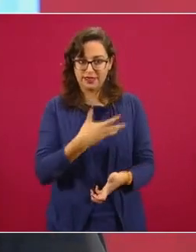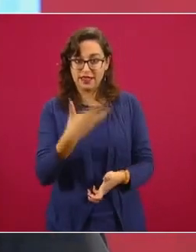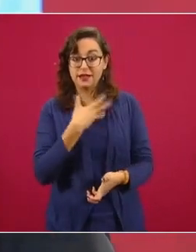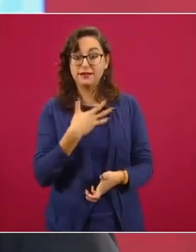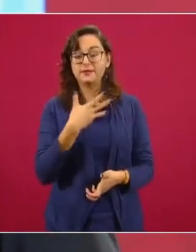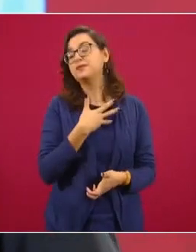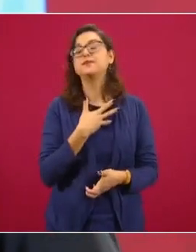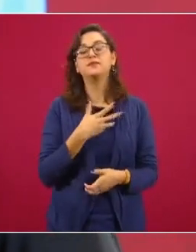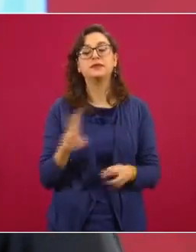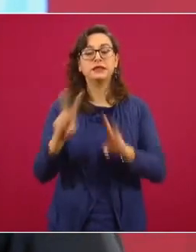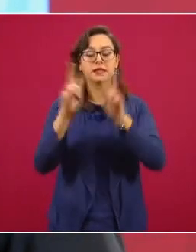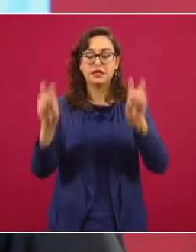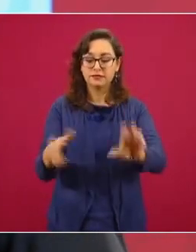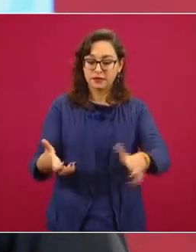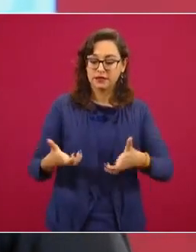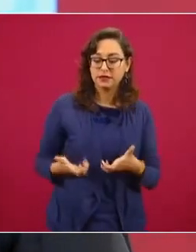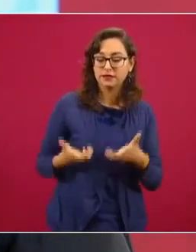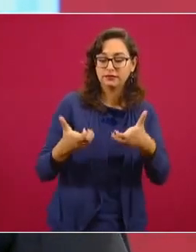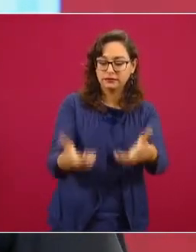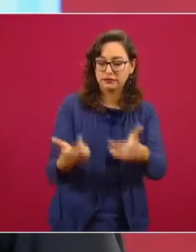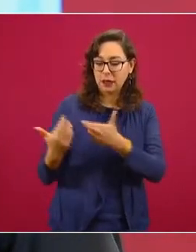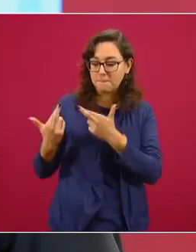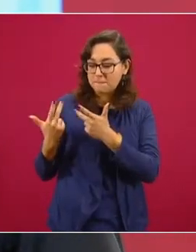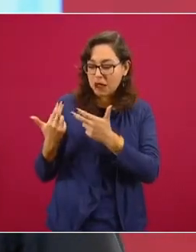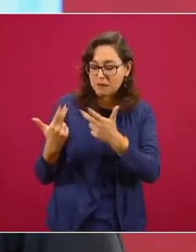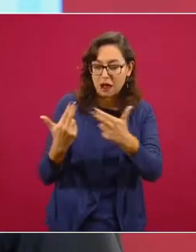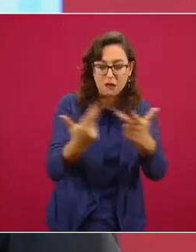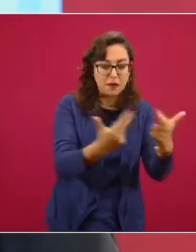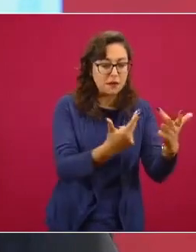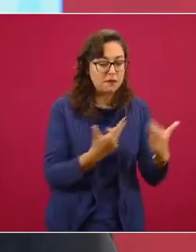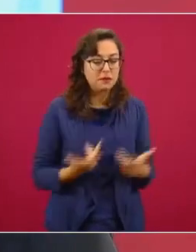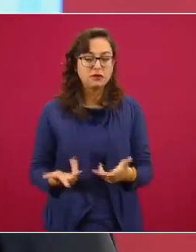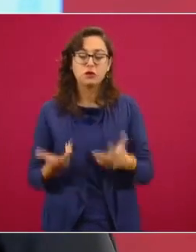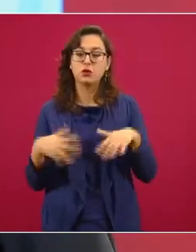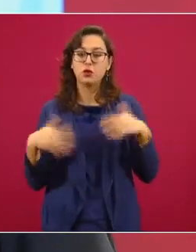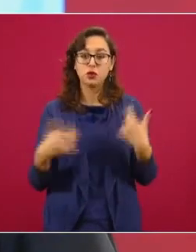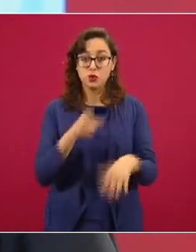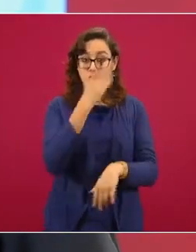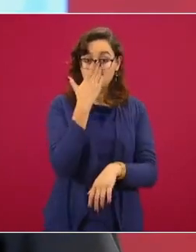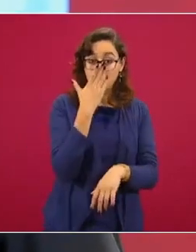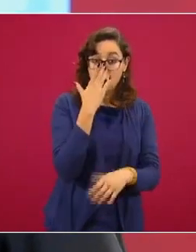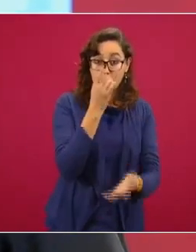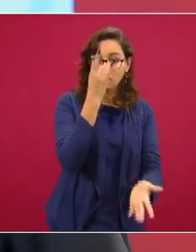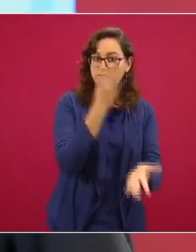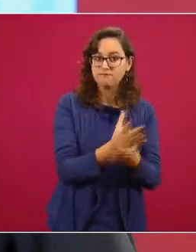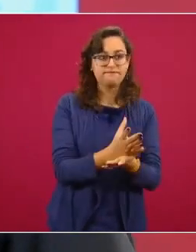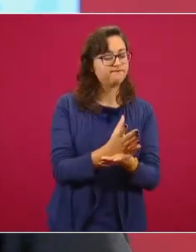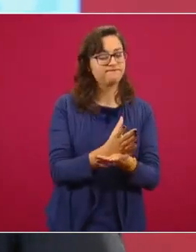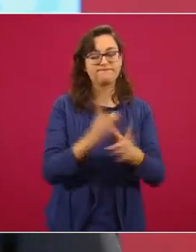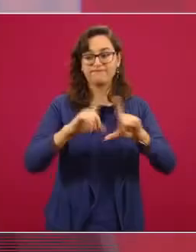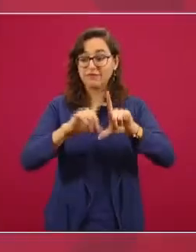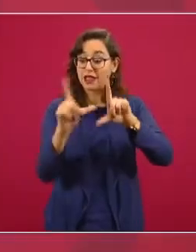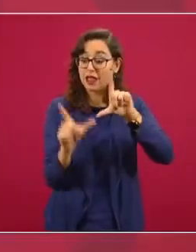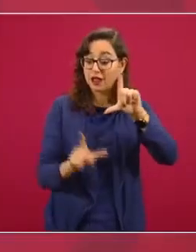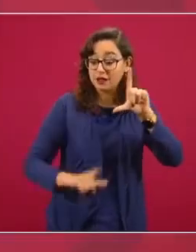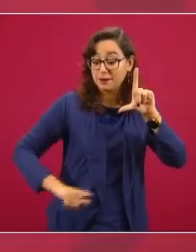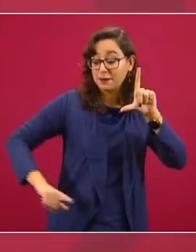necesidad muy sentida, no solo en Sonora, en todo el país. Acabo de ver una